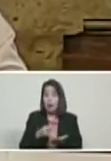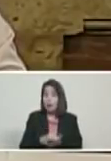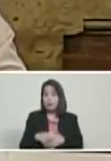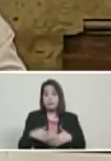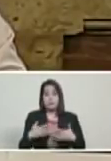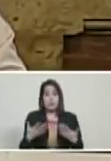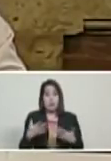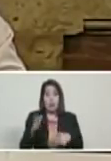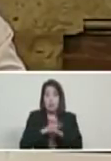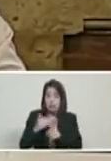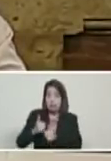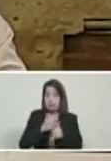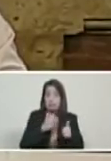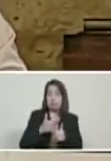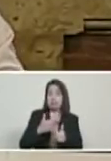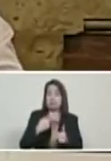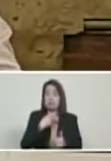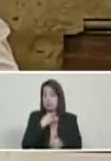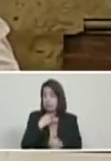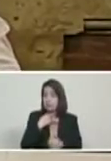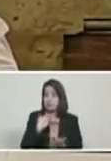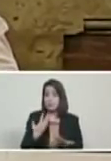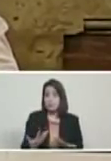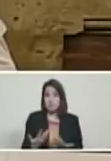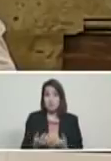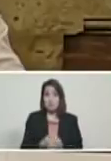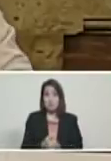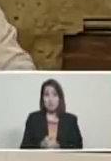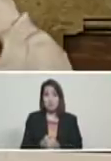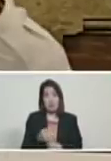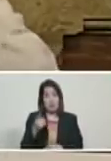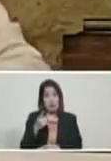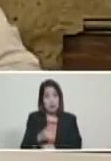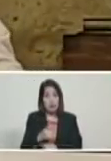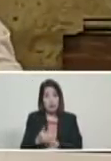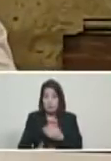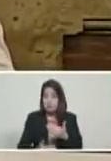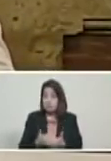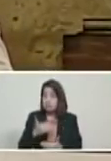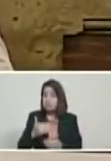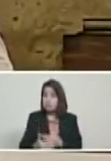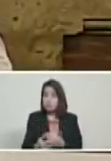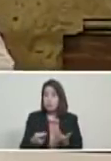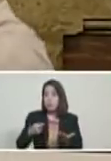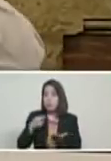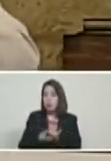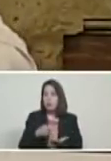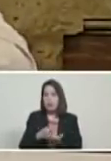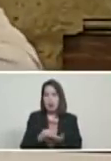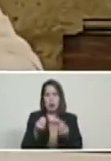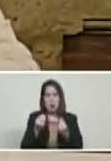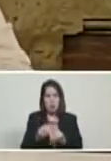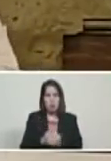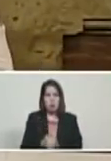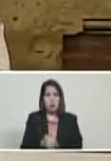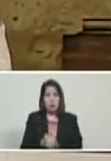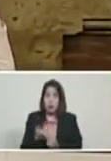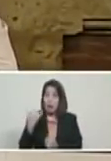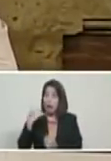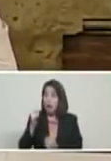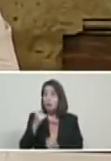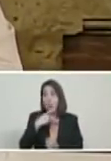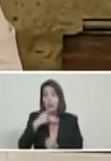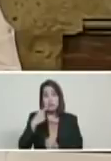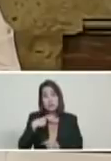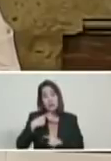la persecución criminal del imperialismo. Tenemos que inventar mil vericuetos para pagar. Y traemos la medicina, pero a